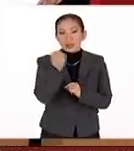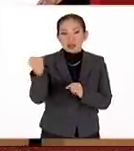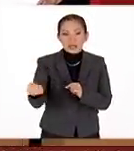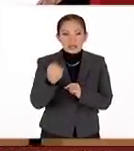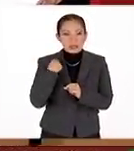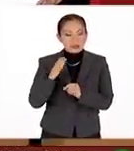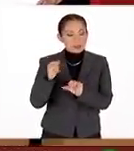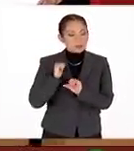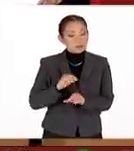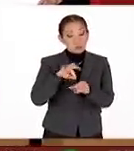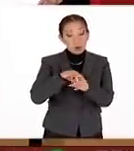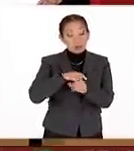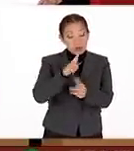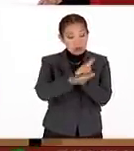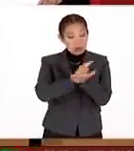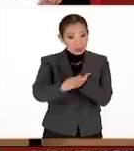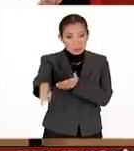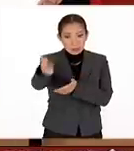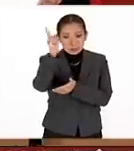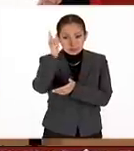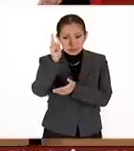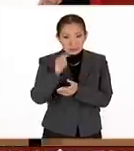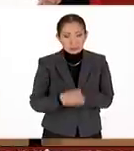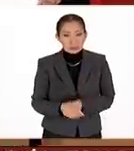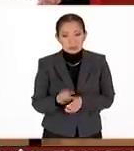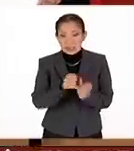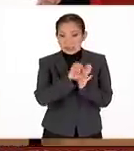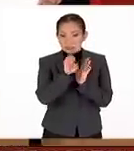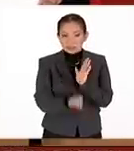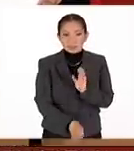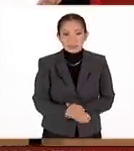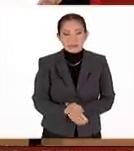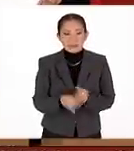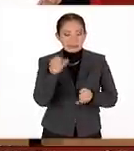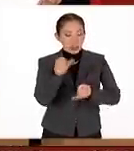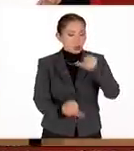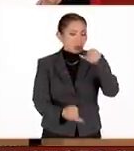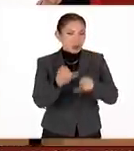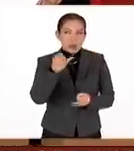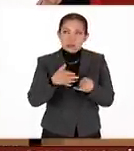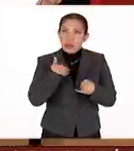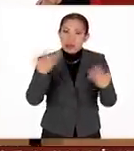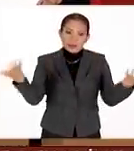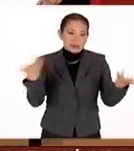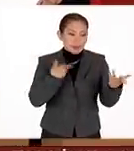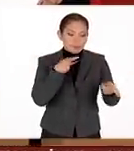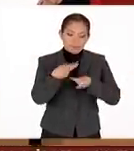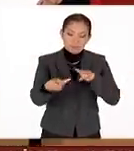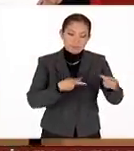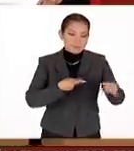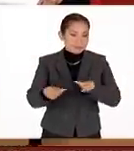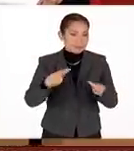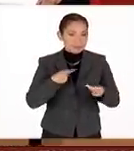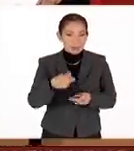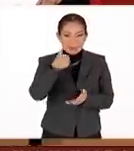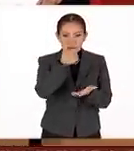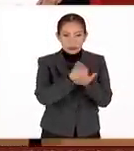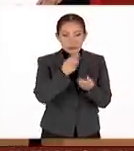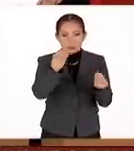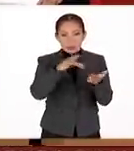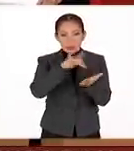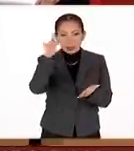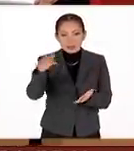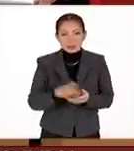comicios que esperemos sean transparentes y ejemplares el tribunal hará todo lo posible porque así sea en el caso de la capital Muchas